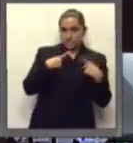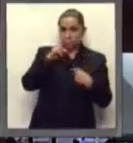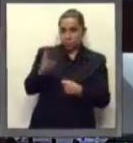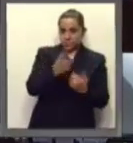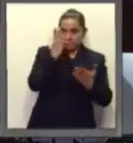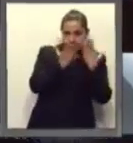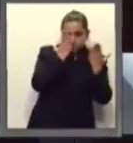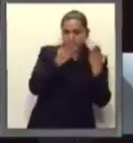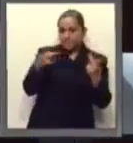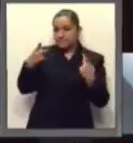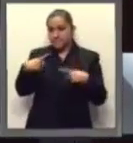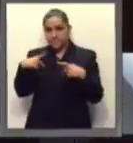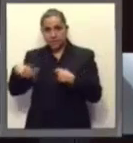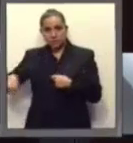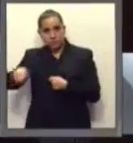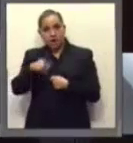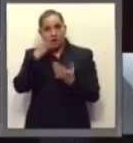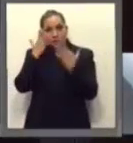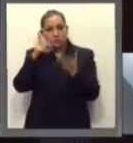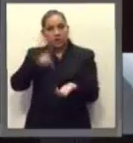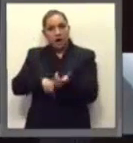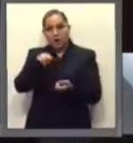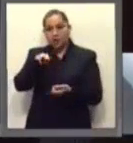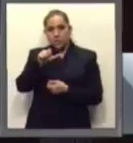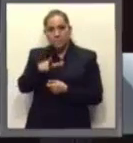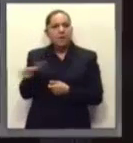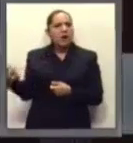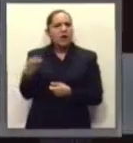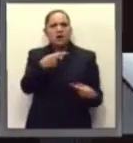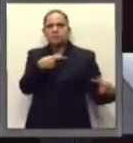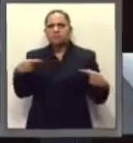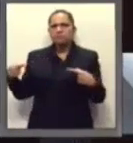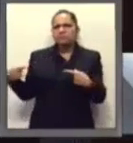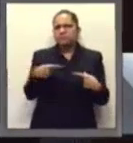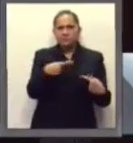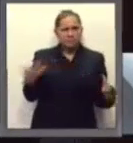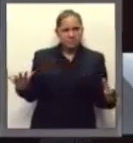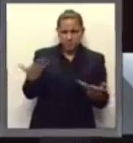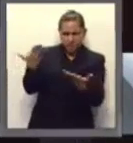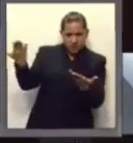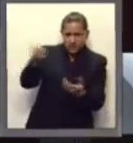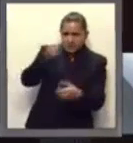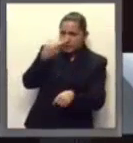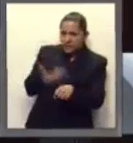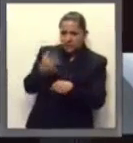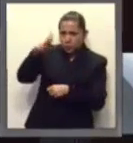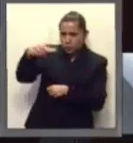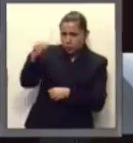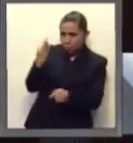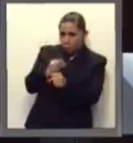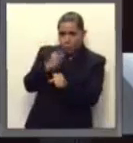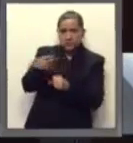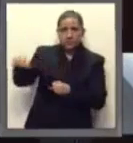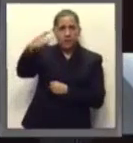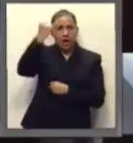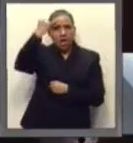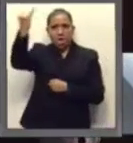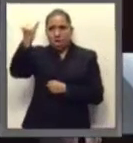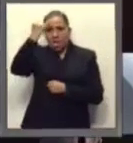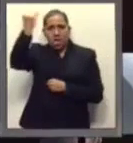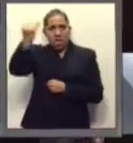en una situación de competencia laboral. Secretario Nuño, los tiempos no están como para sacarse cosas de la manga. Para